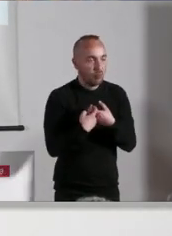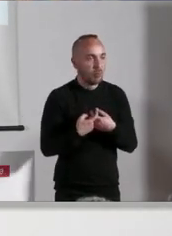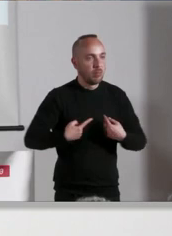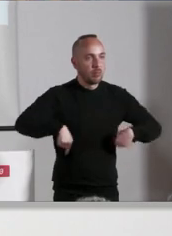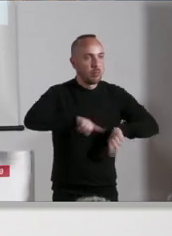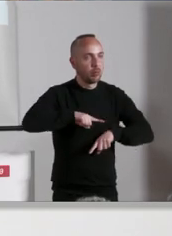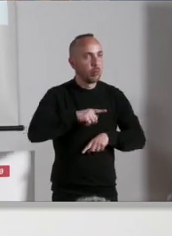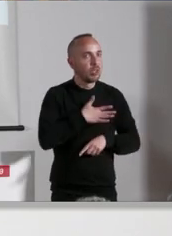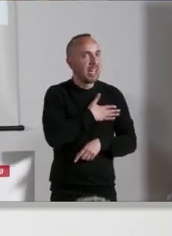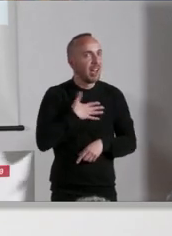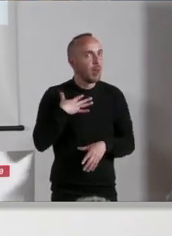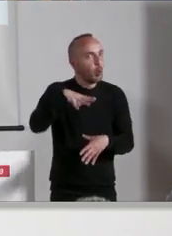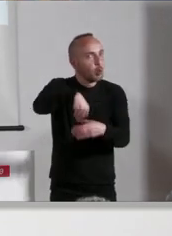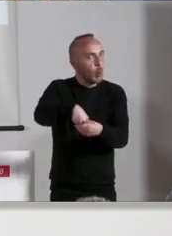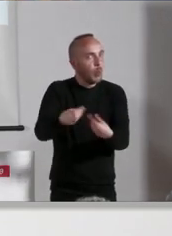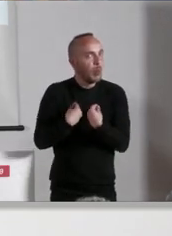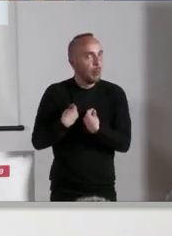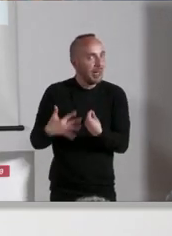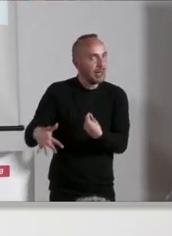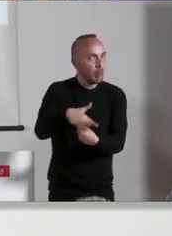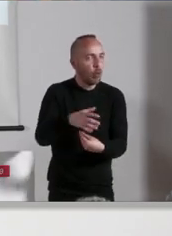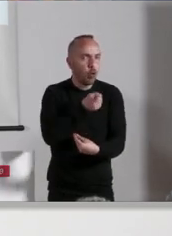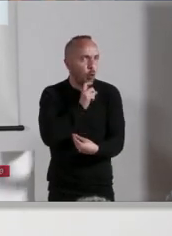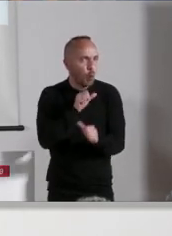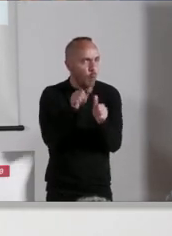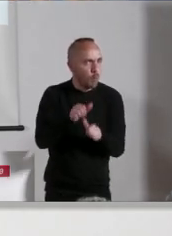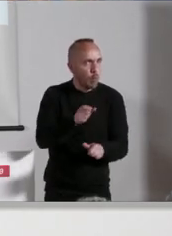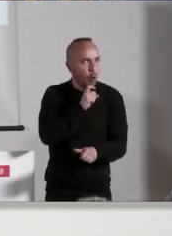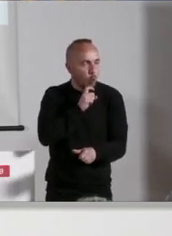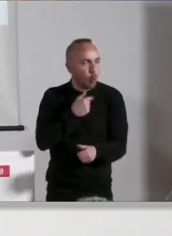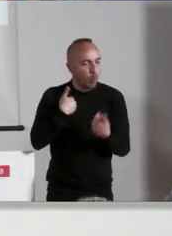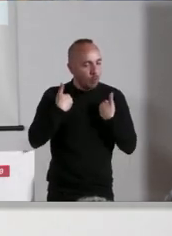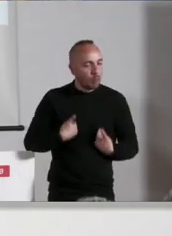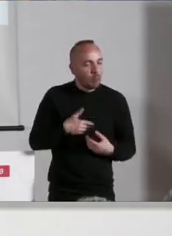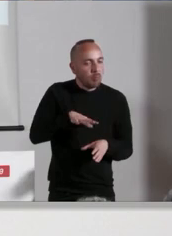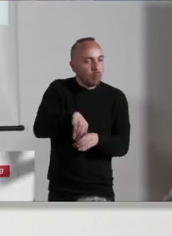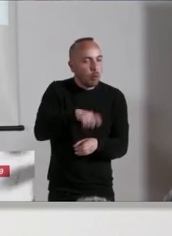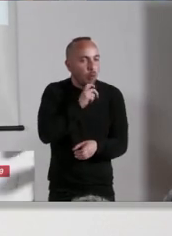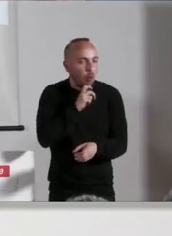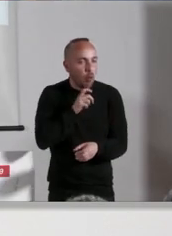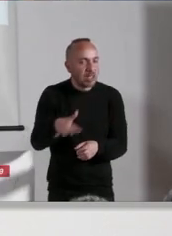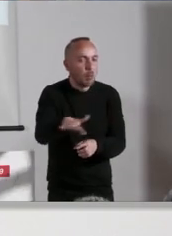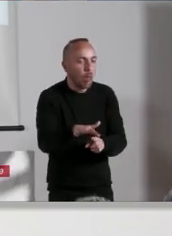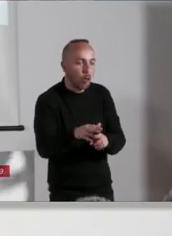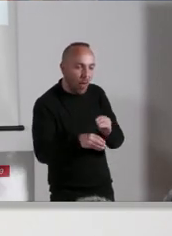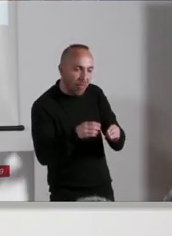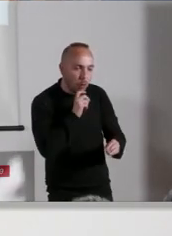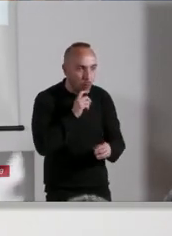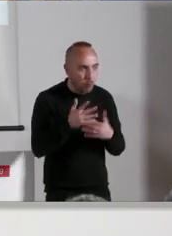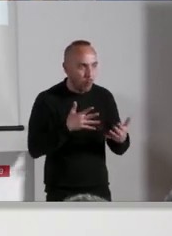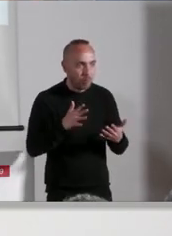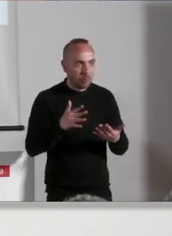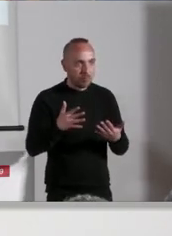queremos también habitar esos espacios, qué queremos hacer con ellos y bueno, todas las sinergias que se pueden